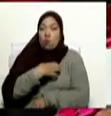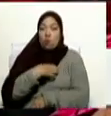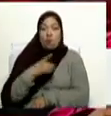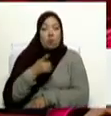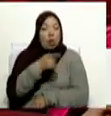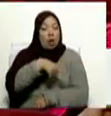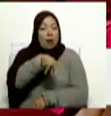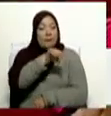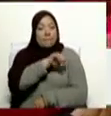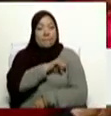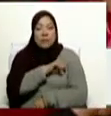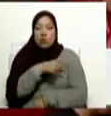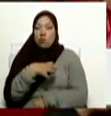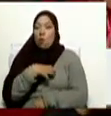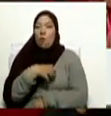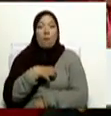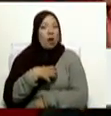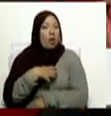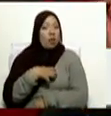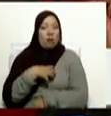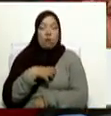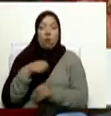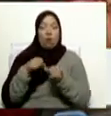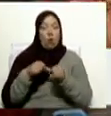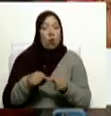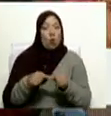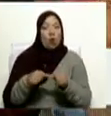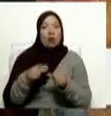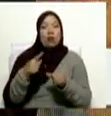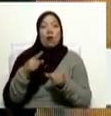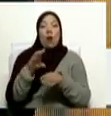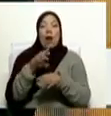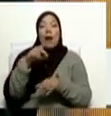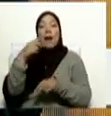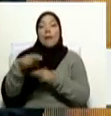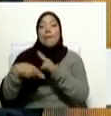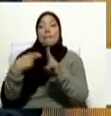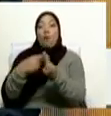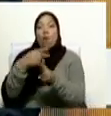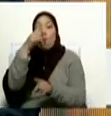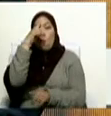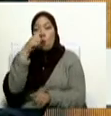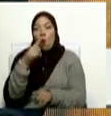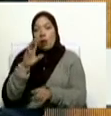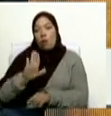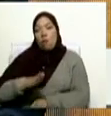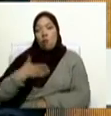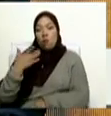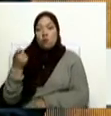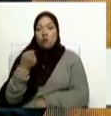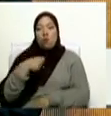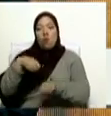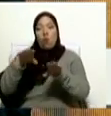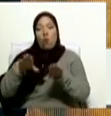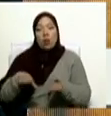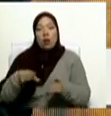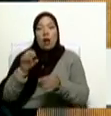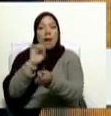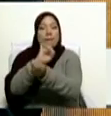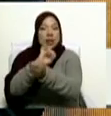español pudiesen permanecer como prisioneros en Porto cabello se les concedió la ventaja de no retener